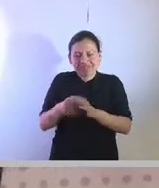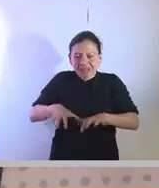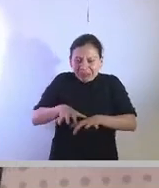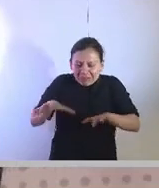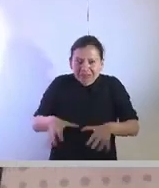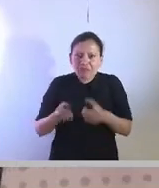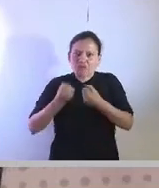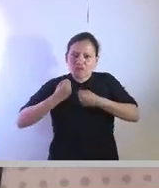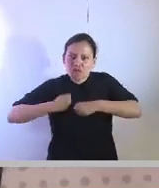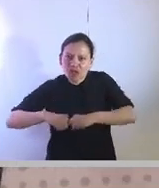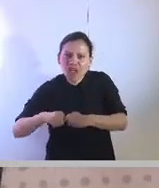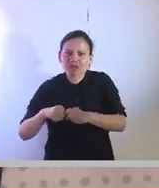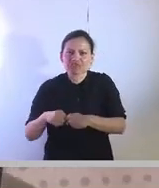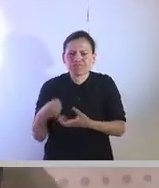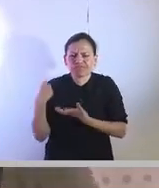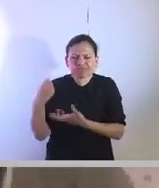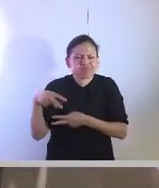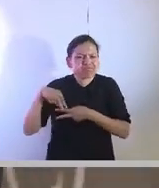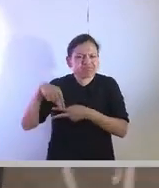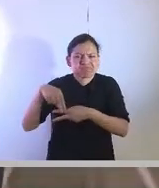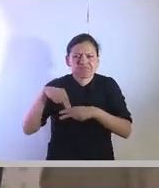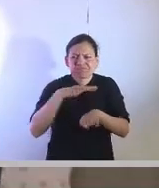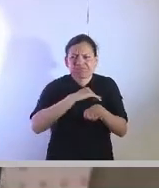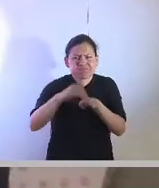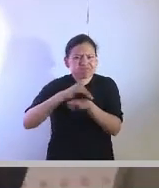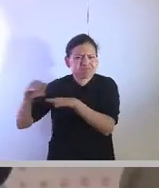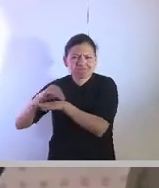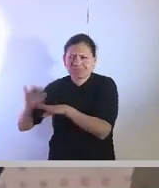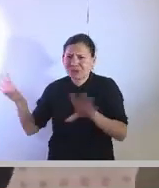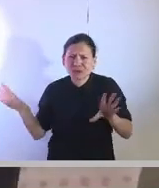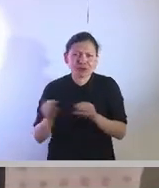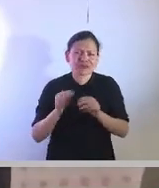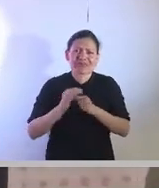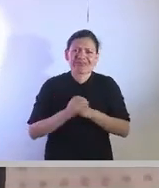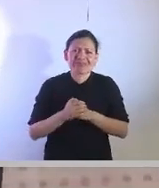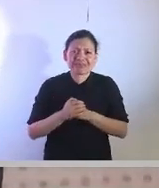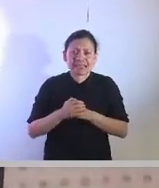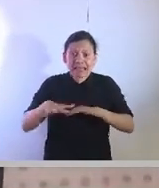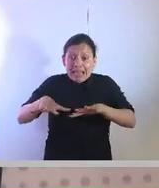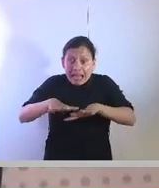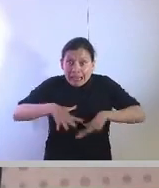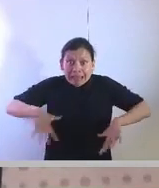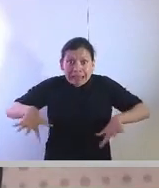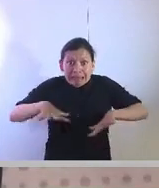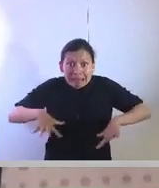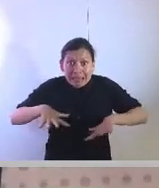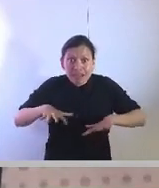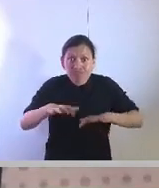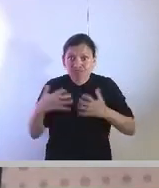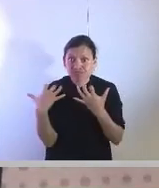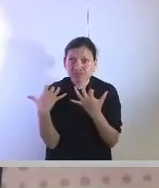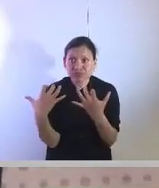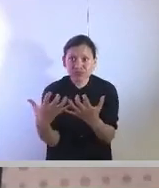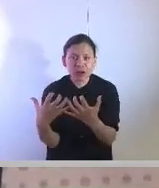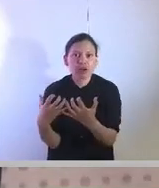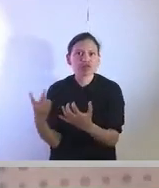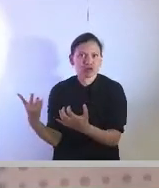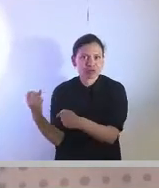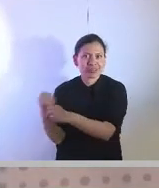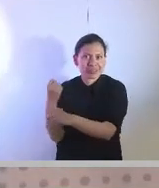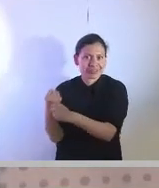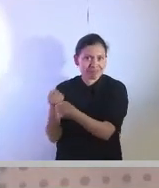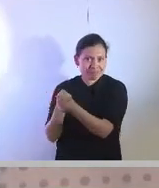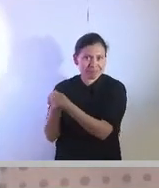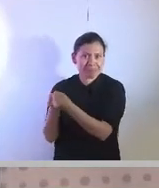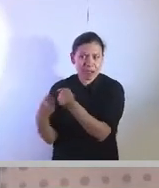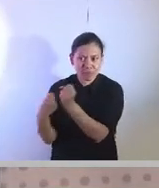esfuerzo, recursos, convocaron. No se hubiera hecho esto sin todo este trabajo. Entonces vamos a